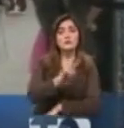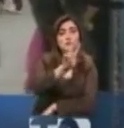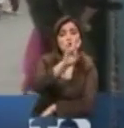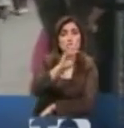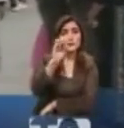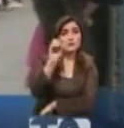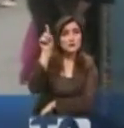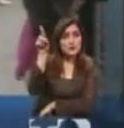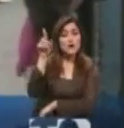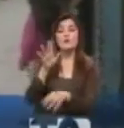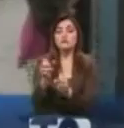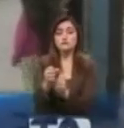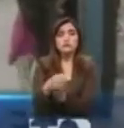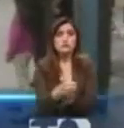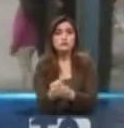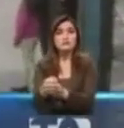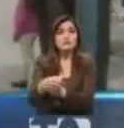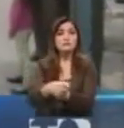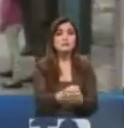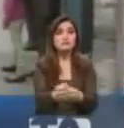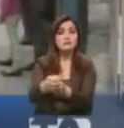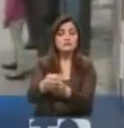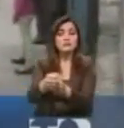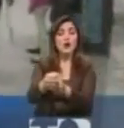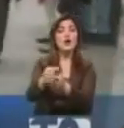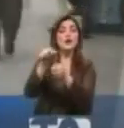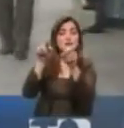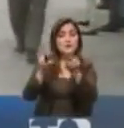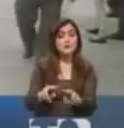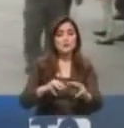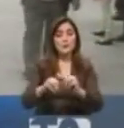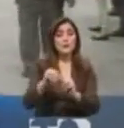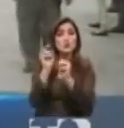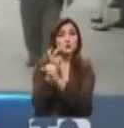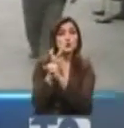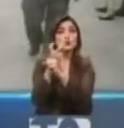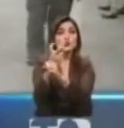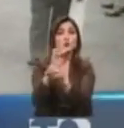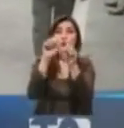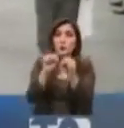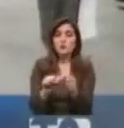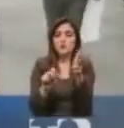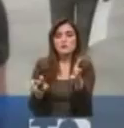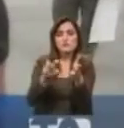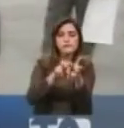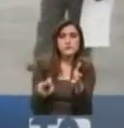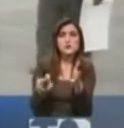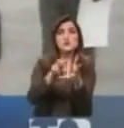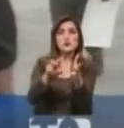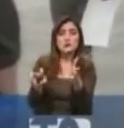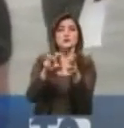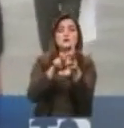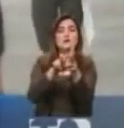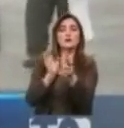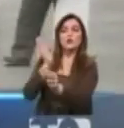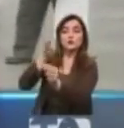unidades que corresponden a las vía articulados a la ecovía y también al trole pues lograron abastecer a estos ciudadanos para